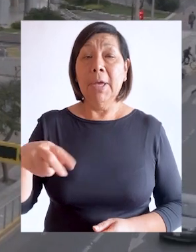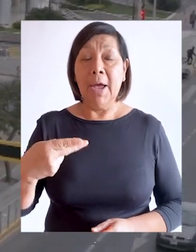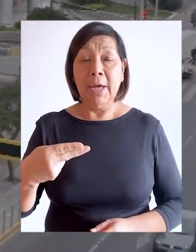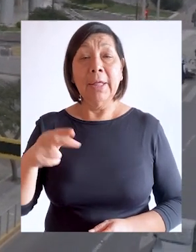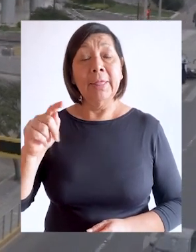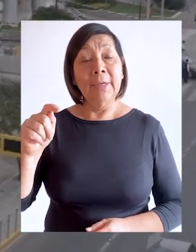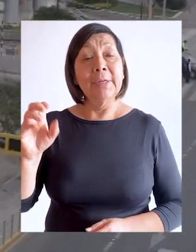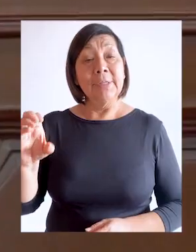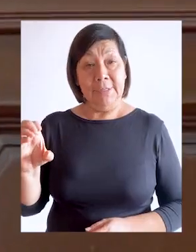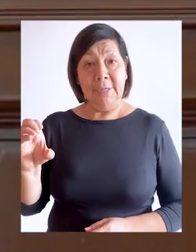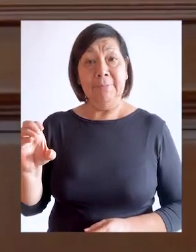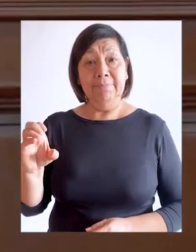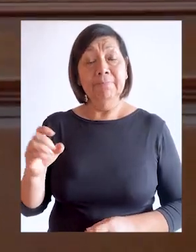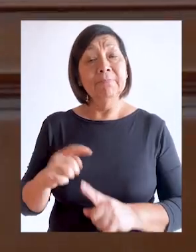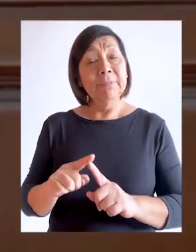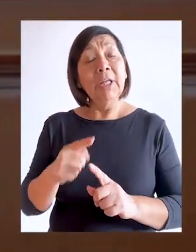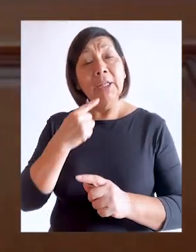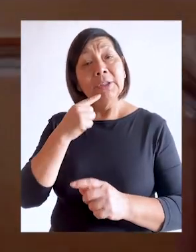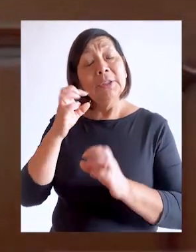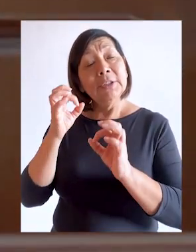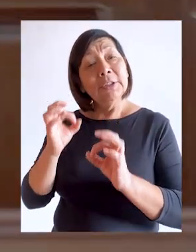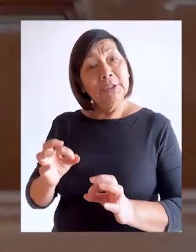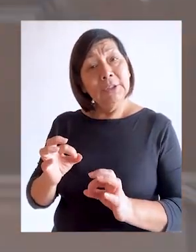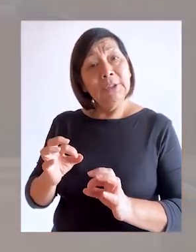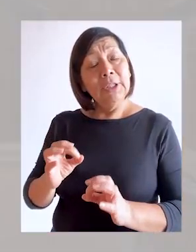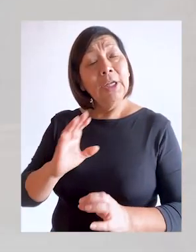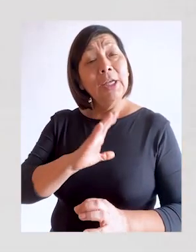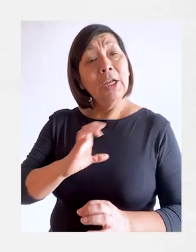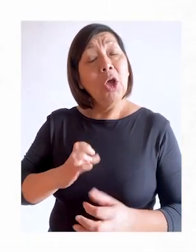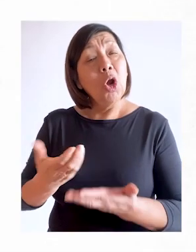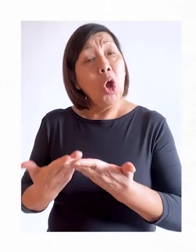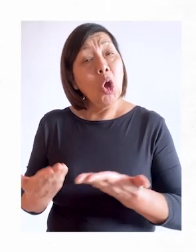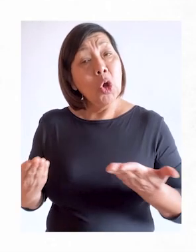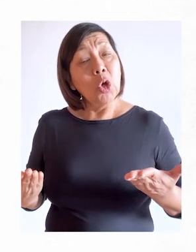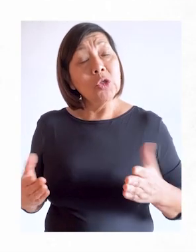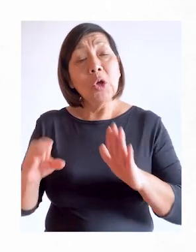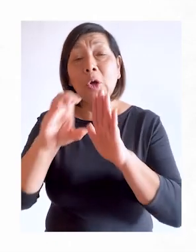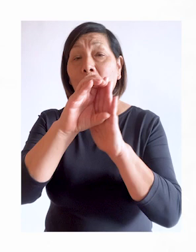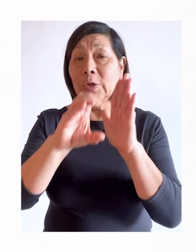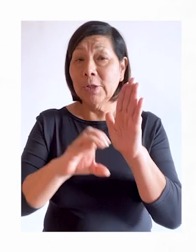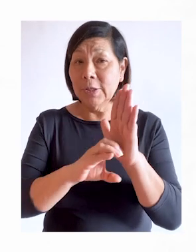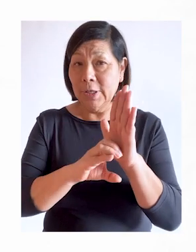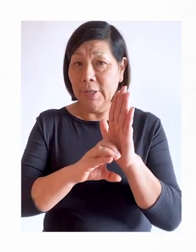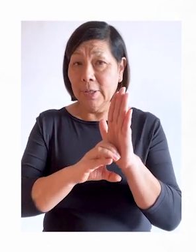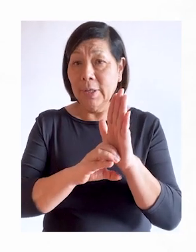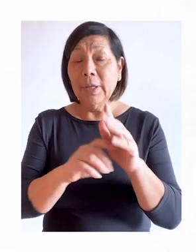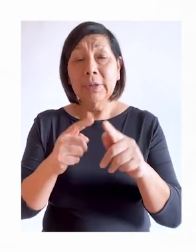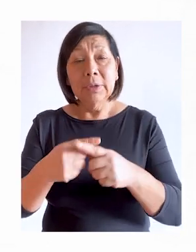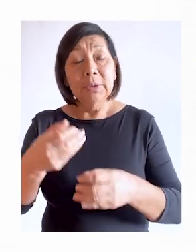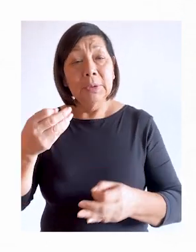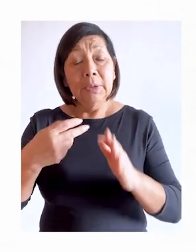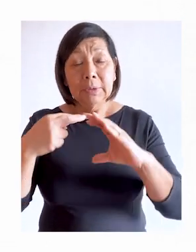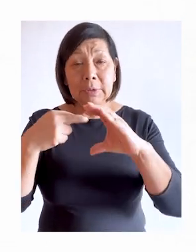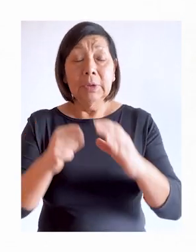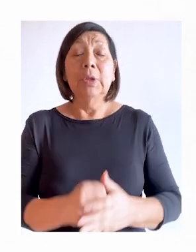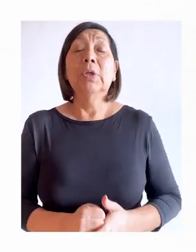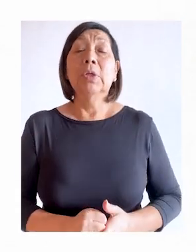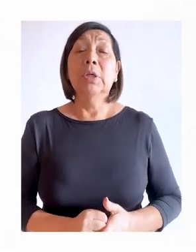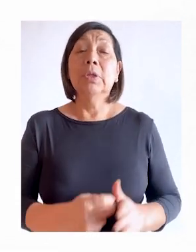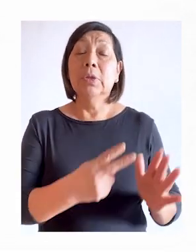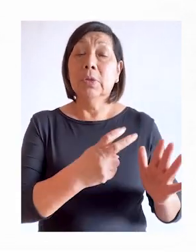5134-2022-PA/TC, el tribunal reafirmó la declaración del estado de cosas inconstitucional realizada en la sentencia emitida en el expediente